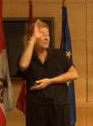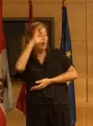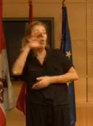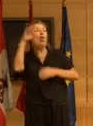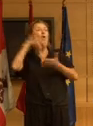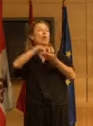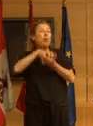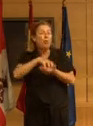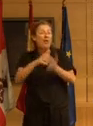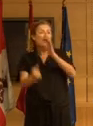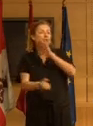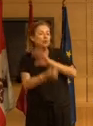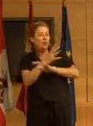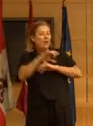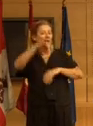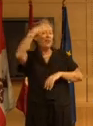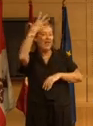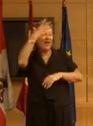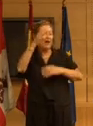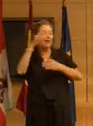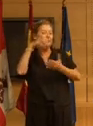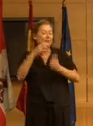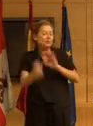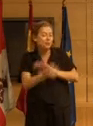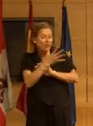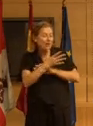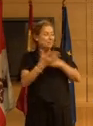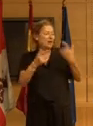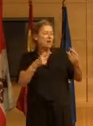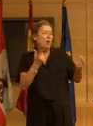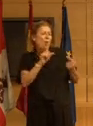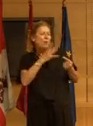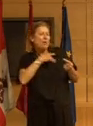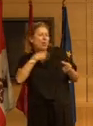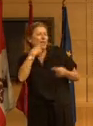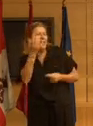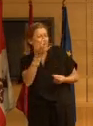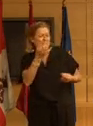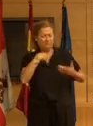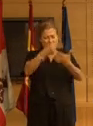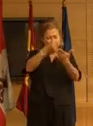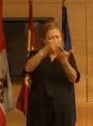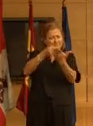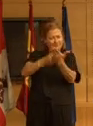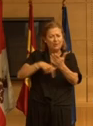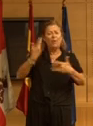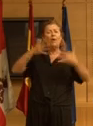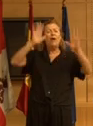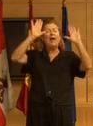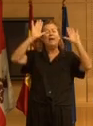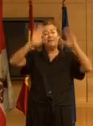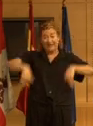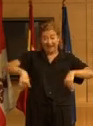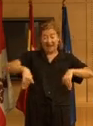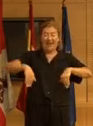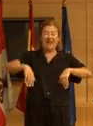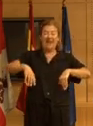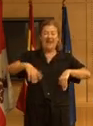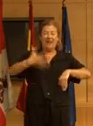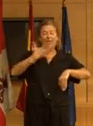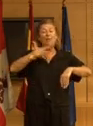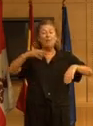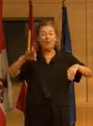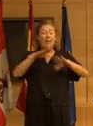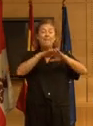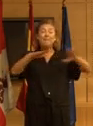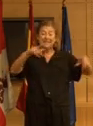que os surjan, ideas que os surjan, comentarios que os surjan, los vais anotando para luego poderlos en